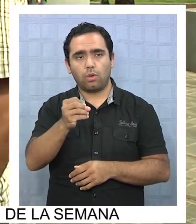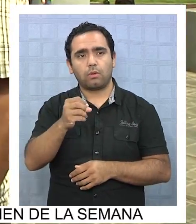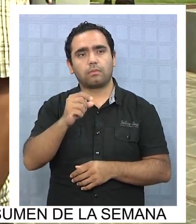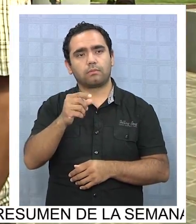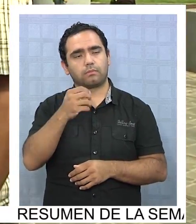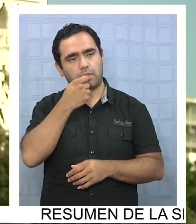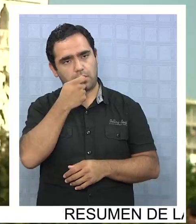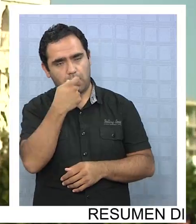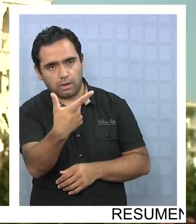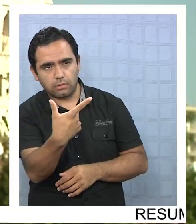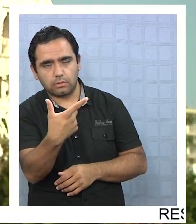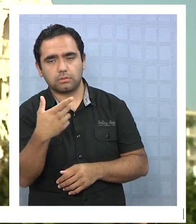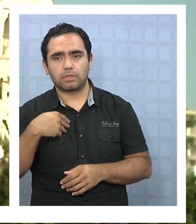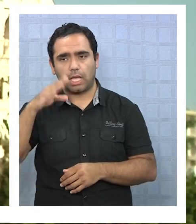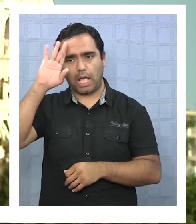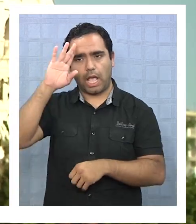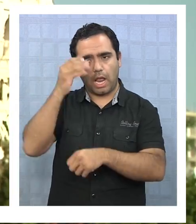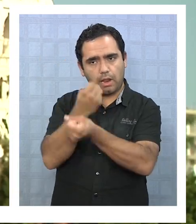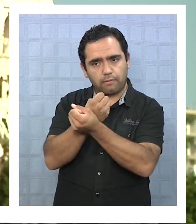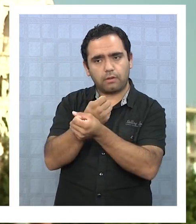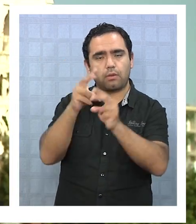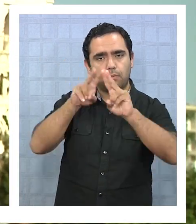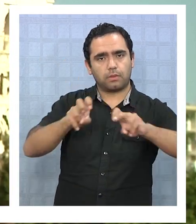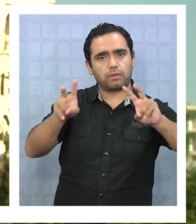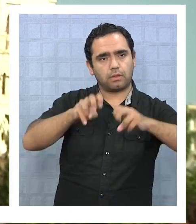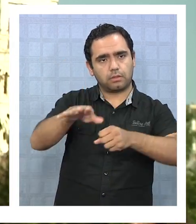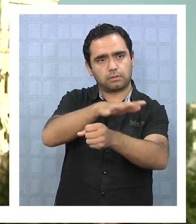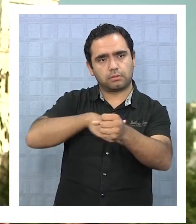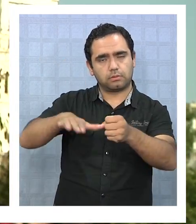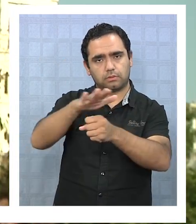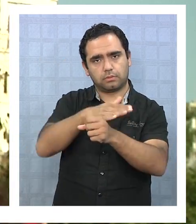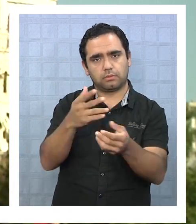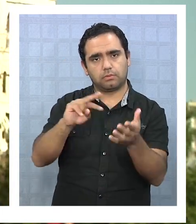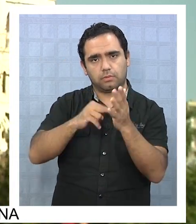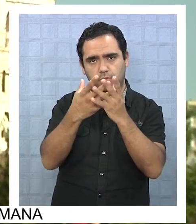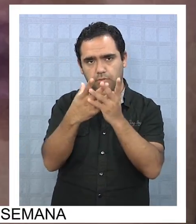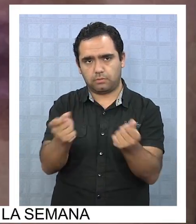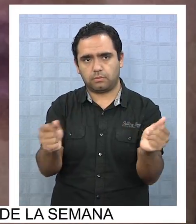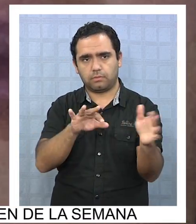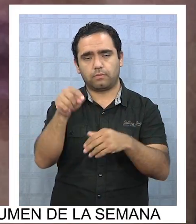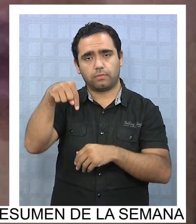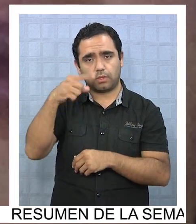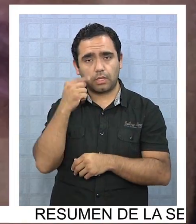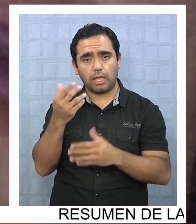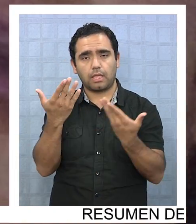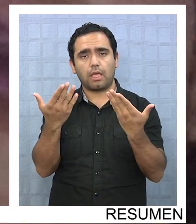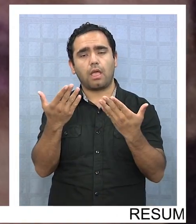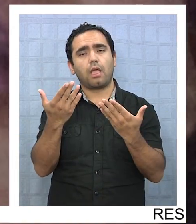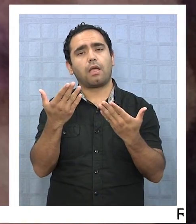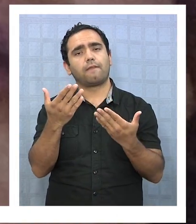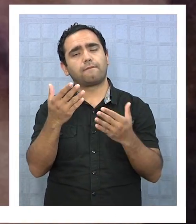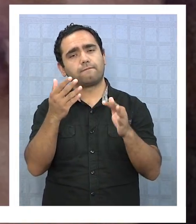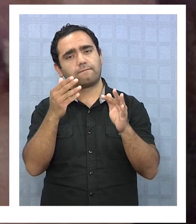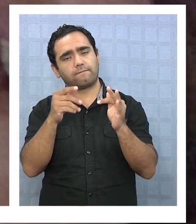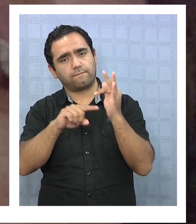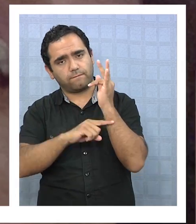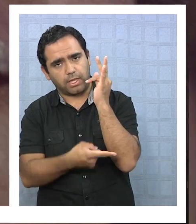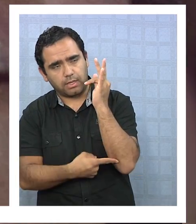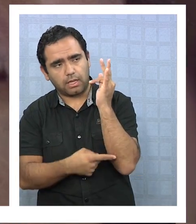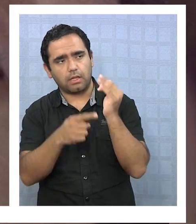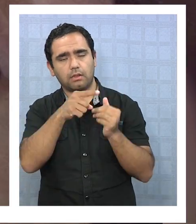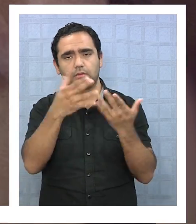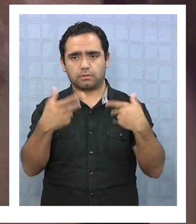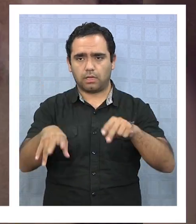señalando que instó a carabineros a investigar la situación para esclarecer el hecho. Hoy he conversado con fiscal militar, quien haya iniciado una